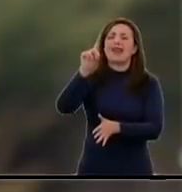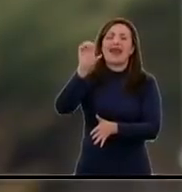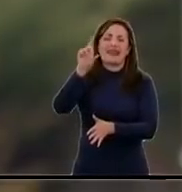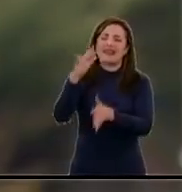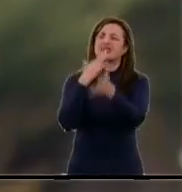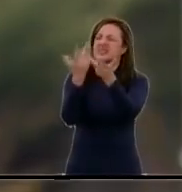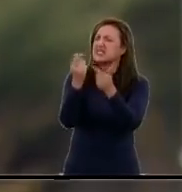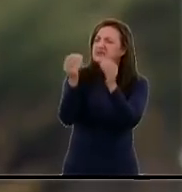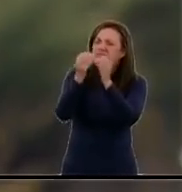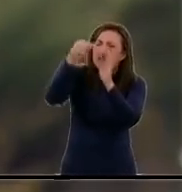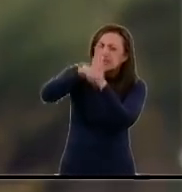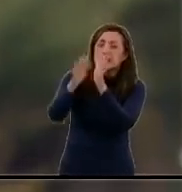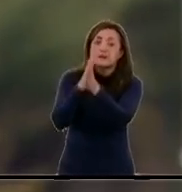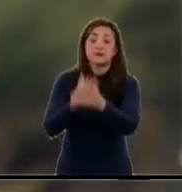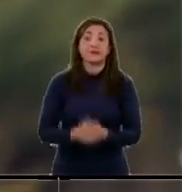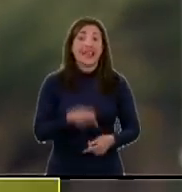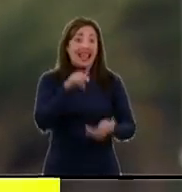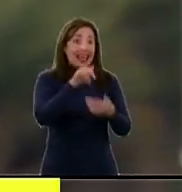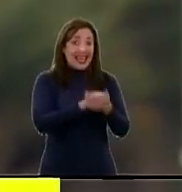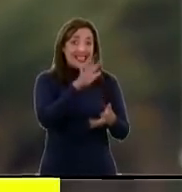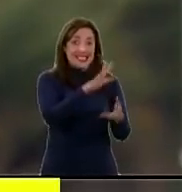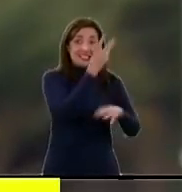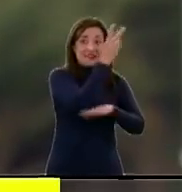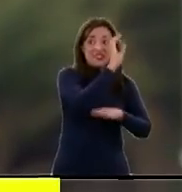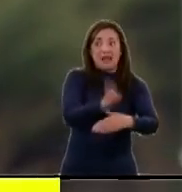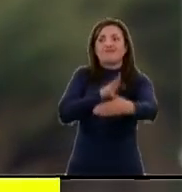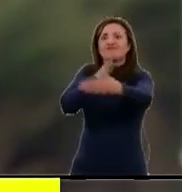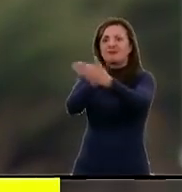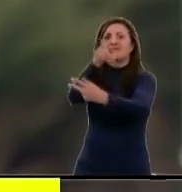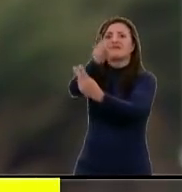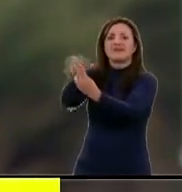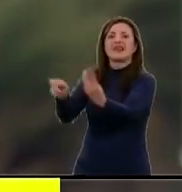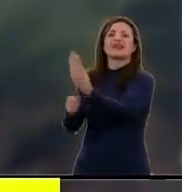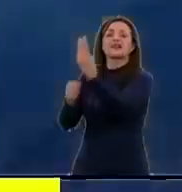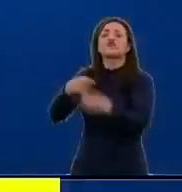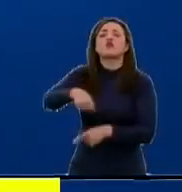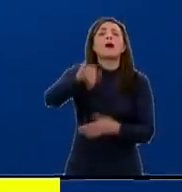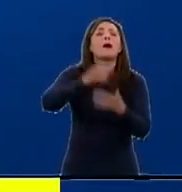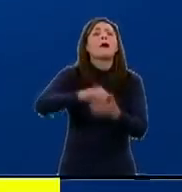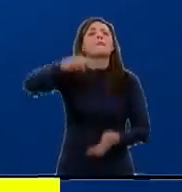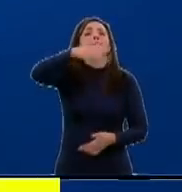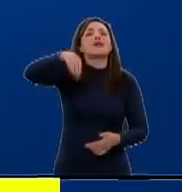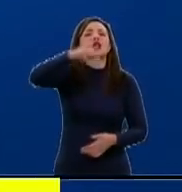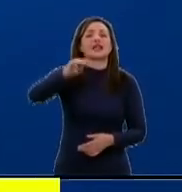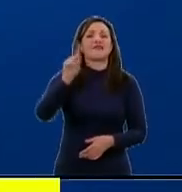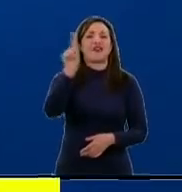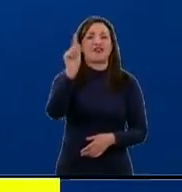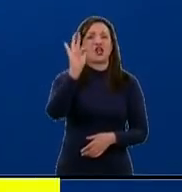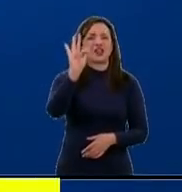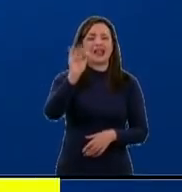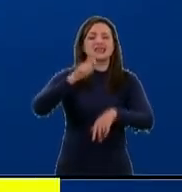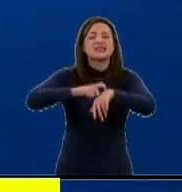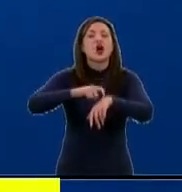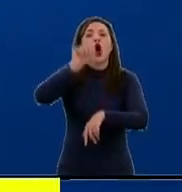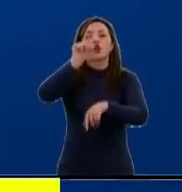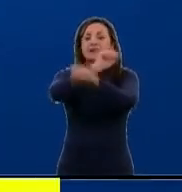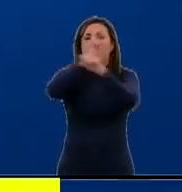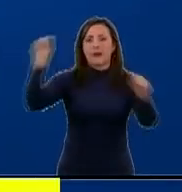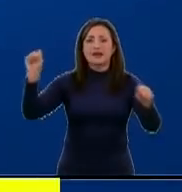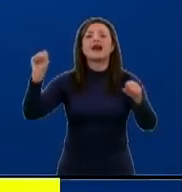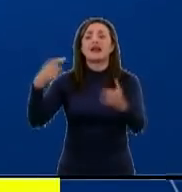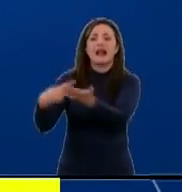Buenas tardes, pues esta imputación está programada para el próximo miércoles 3 de febrero a las 11 de la mañana. La Fiscalía General